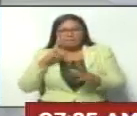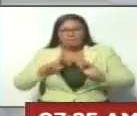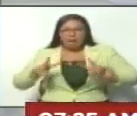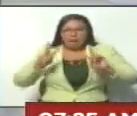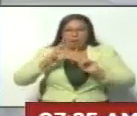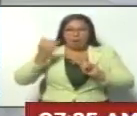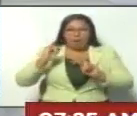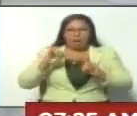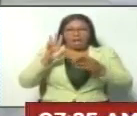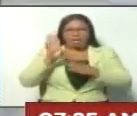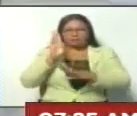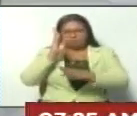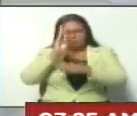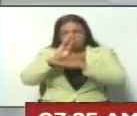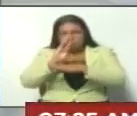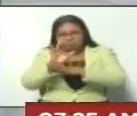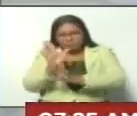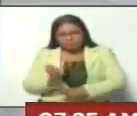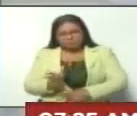un objeto sagrado.